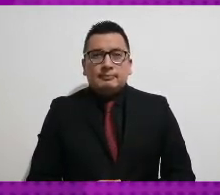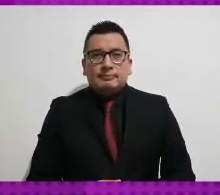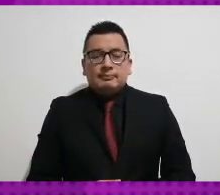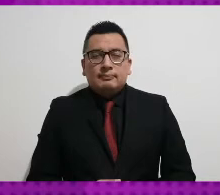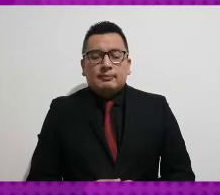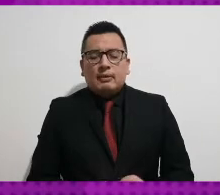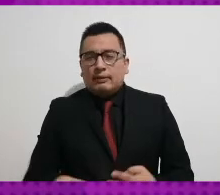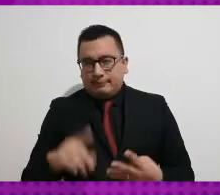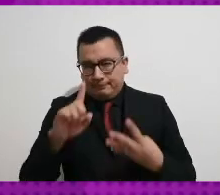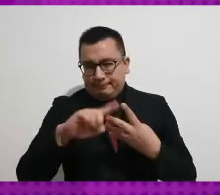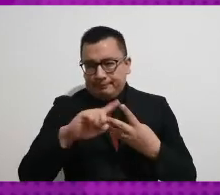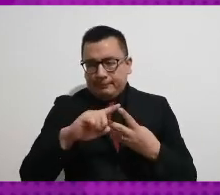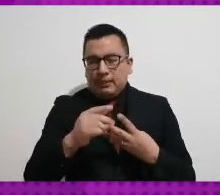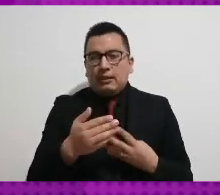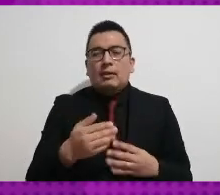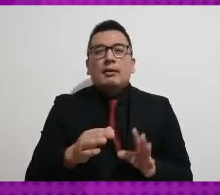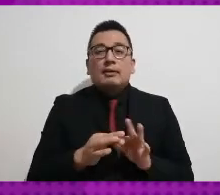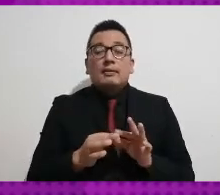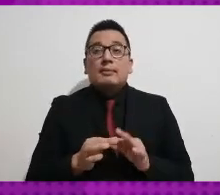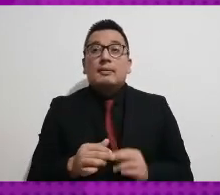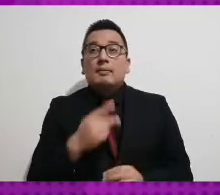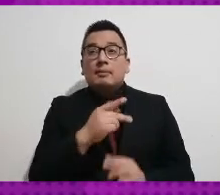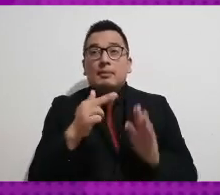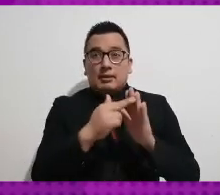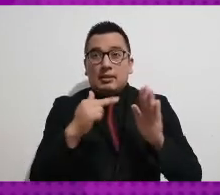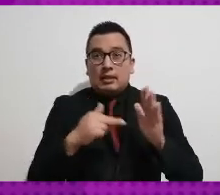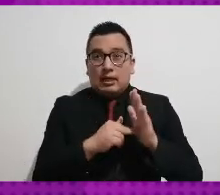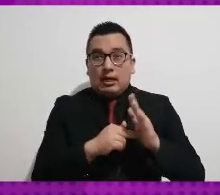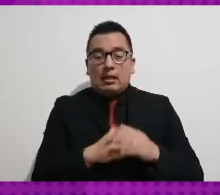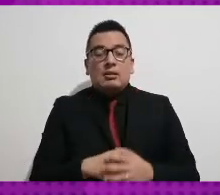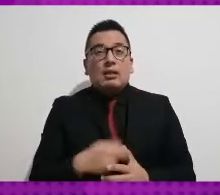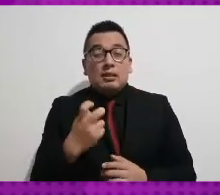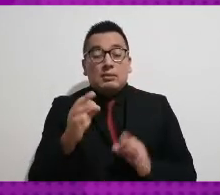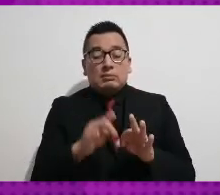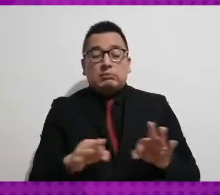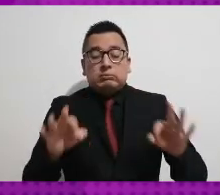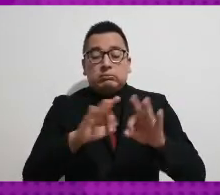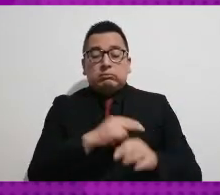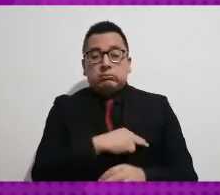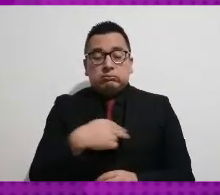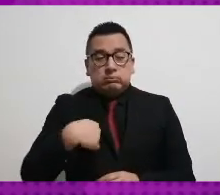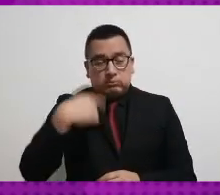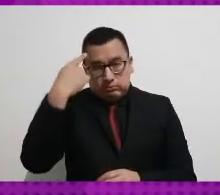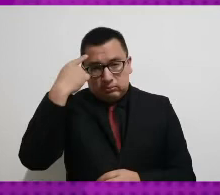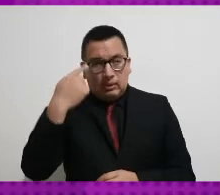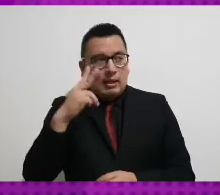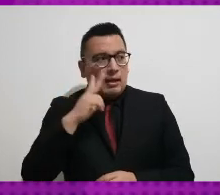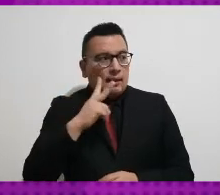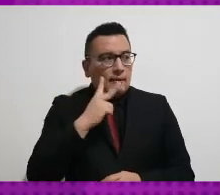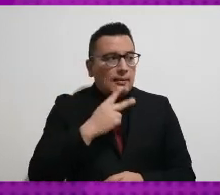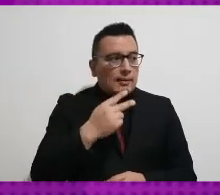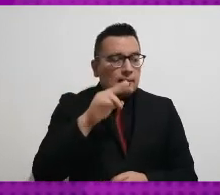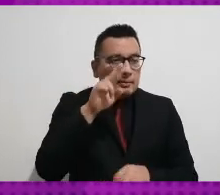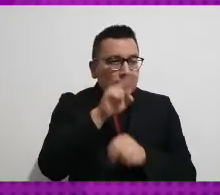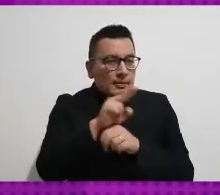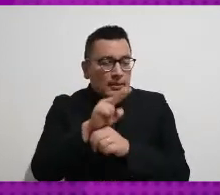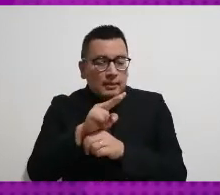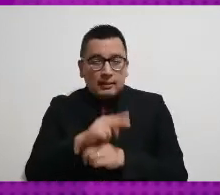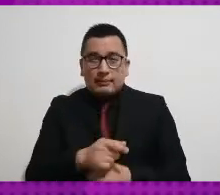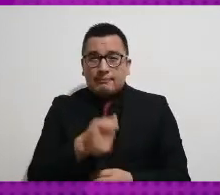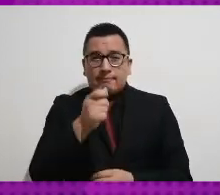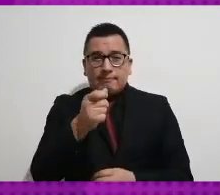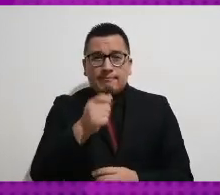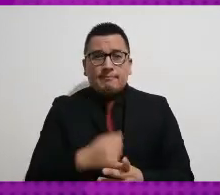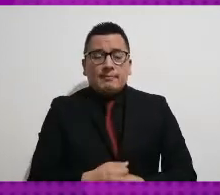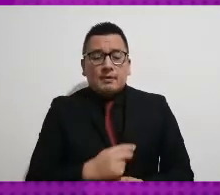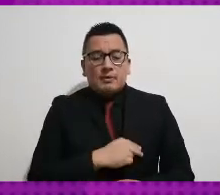normativas, decimos que este es el elemento más importante que tomamos en cuenta para realizarla.